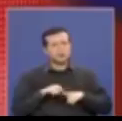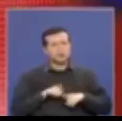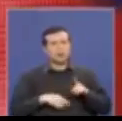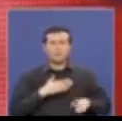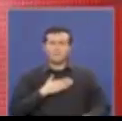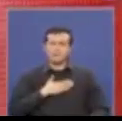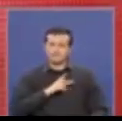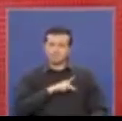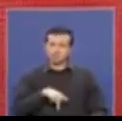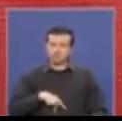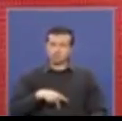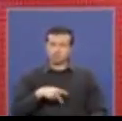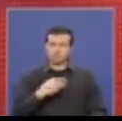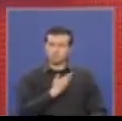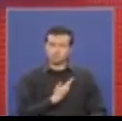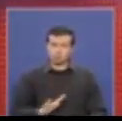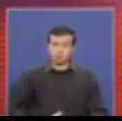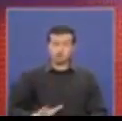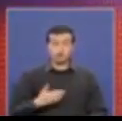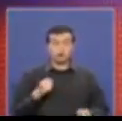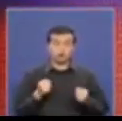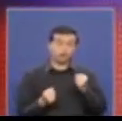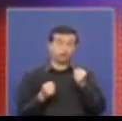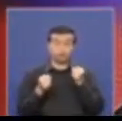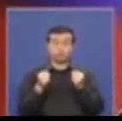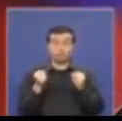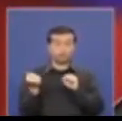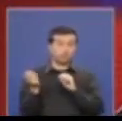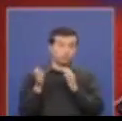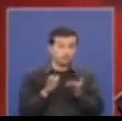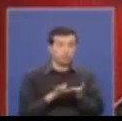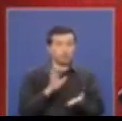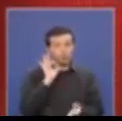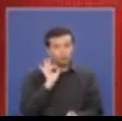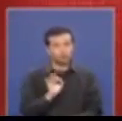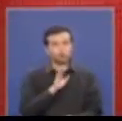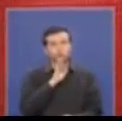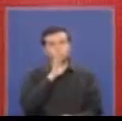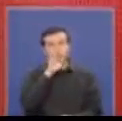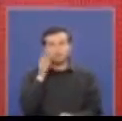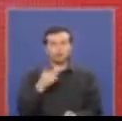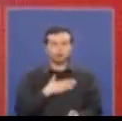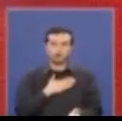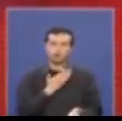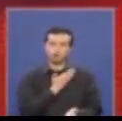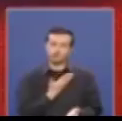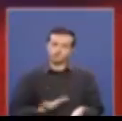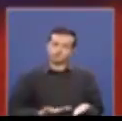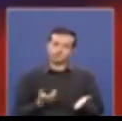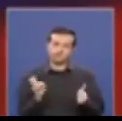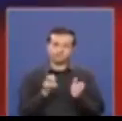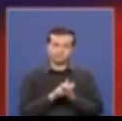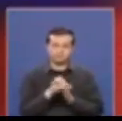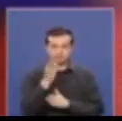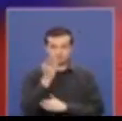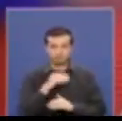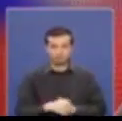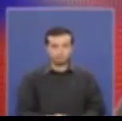mi piloto presidencial, Héctor Caicedo, en el helicóptero donde yo viajaba frecuentemente, compañeros.